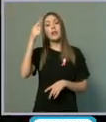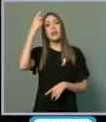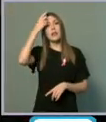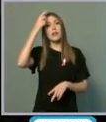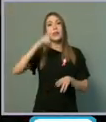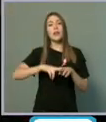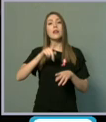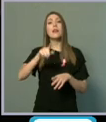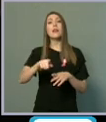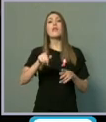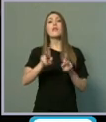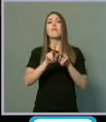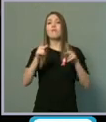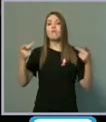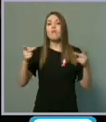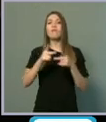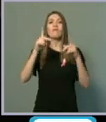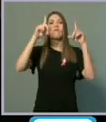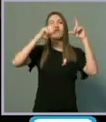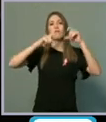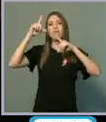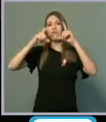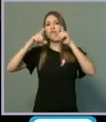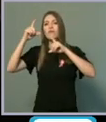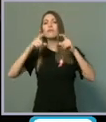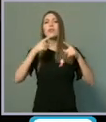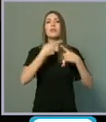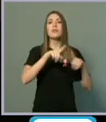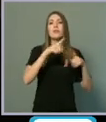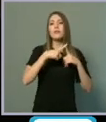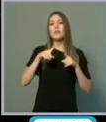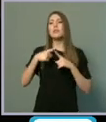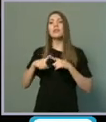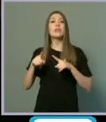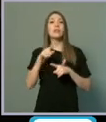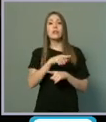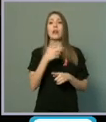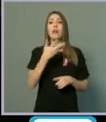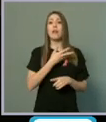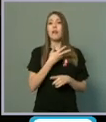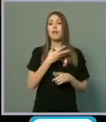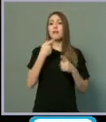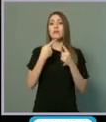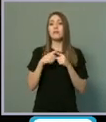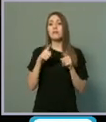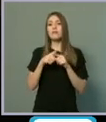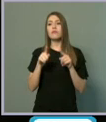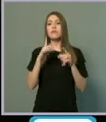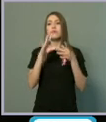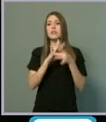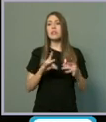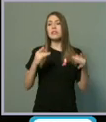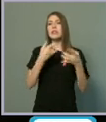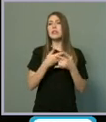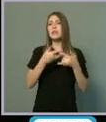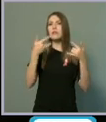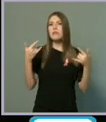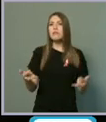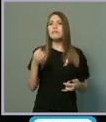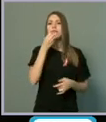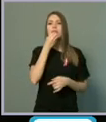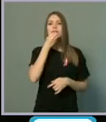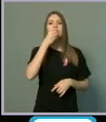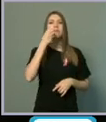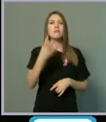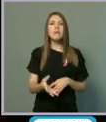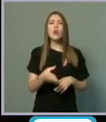fotógrafo, que tiene mucho enfoque social y político en sus películas, pero que al mismo tiempo nos cuenta historias muy cercanas de